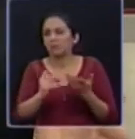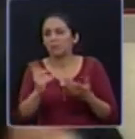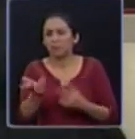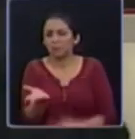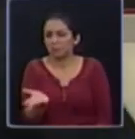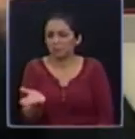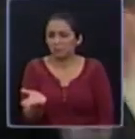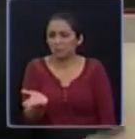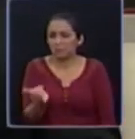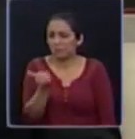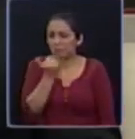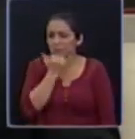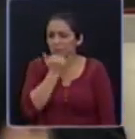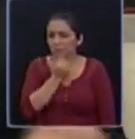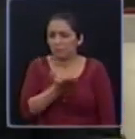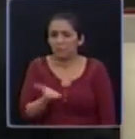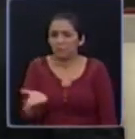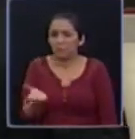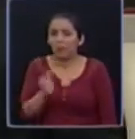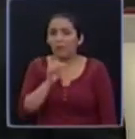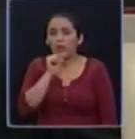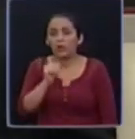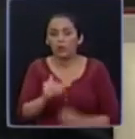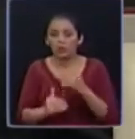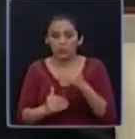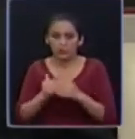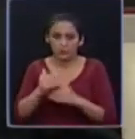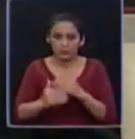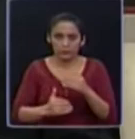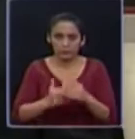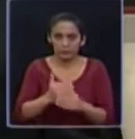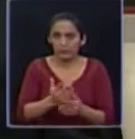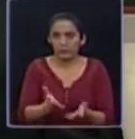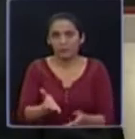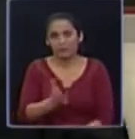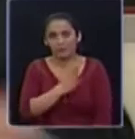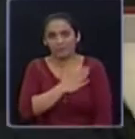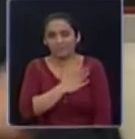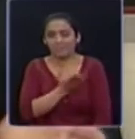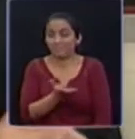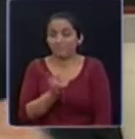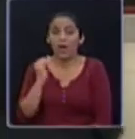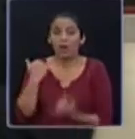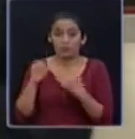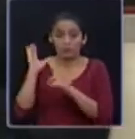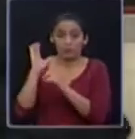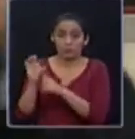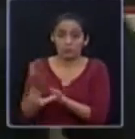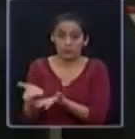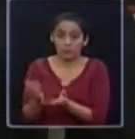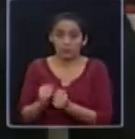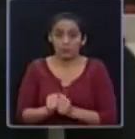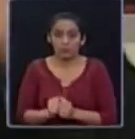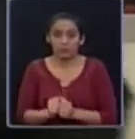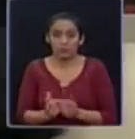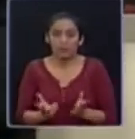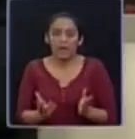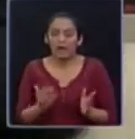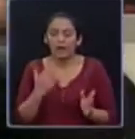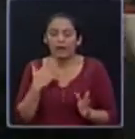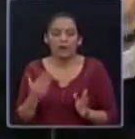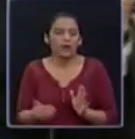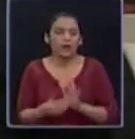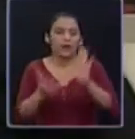no ha ocurrido, y sin procesar, pues bueno, habla mal del régimen. Y luego, por último, si la señora Tintori, en